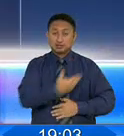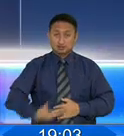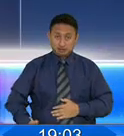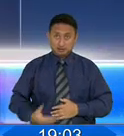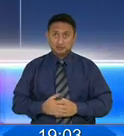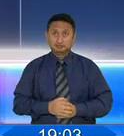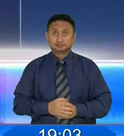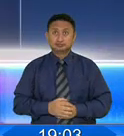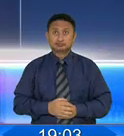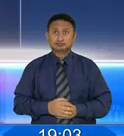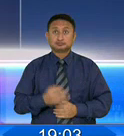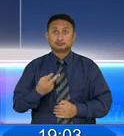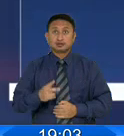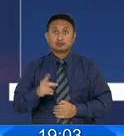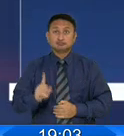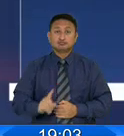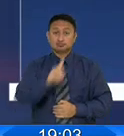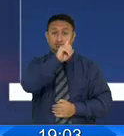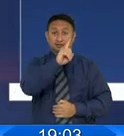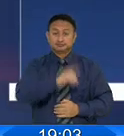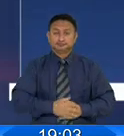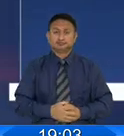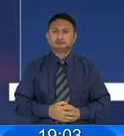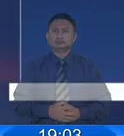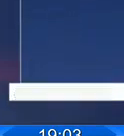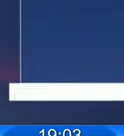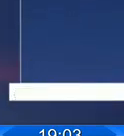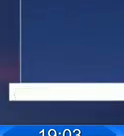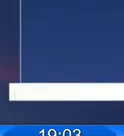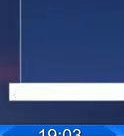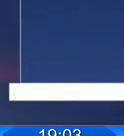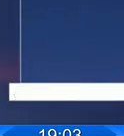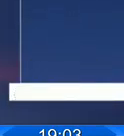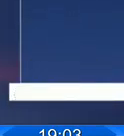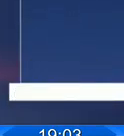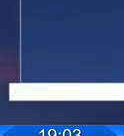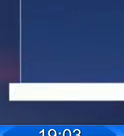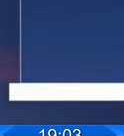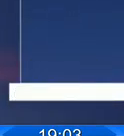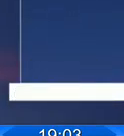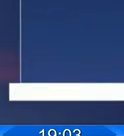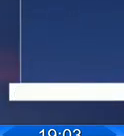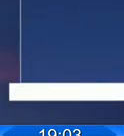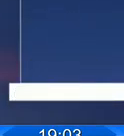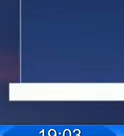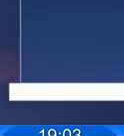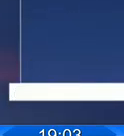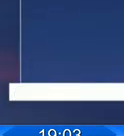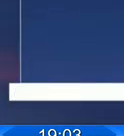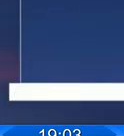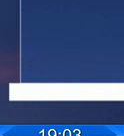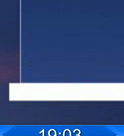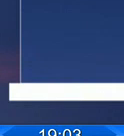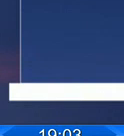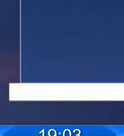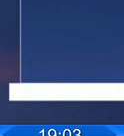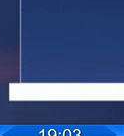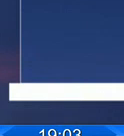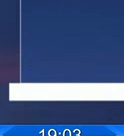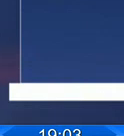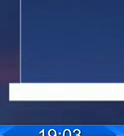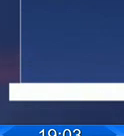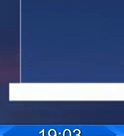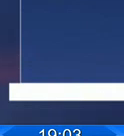República, a la cabeza José Augusto Briones, había dispuesto mantener en el cargo de asesor a José de la Torre, en